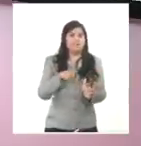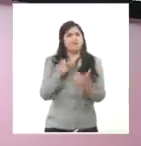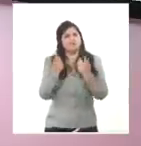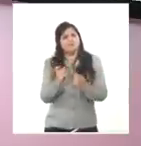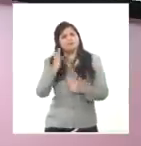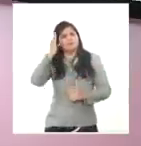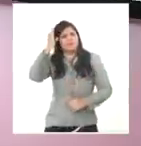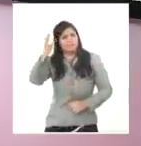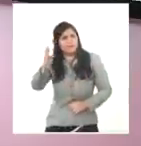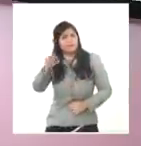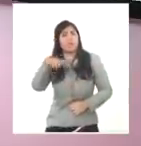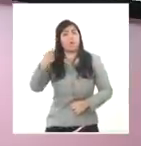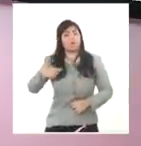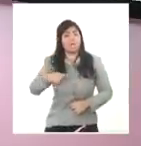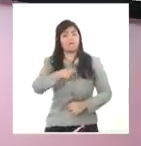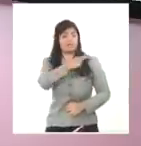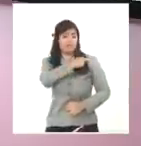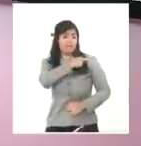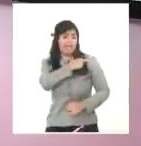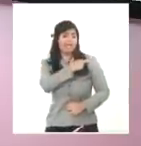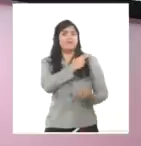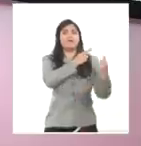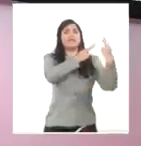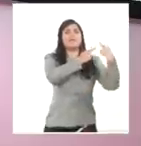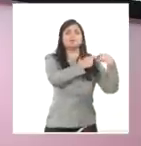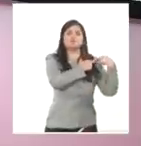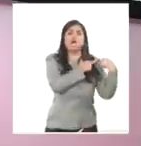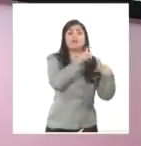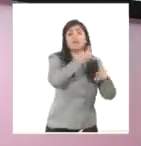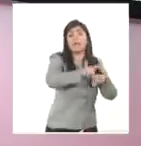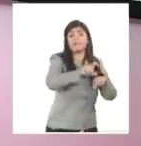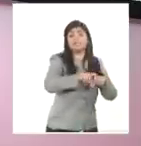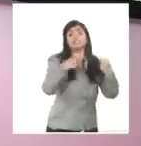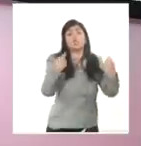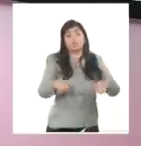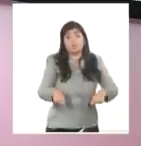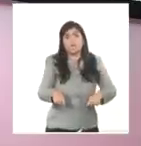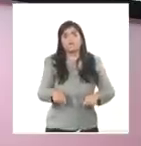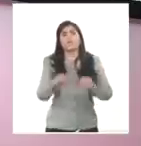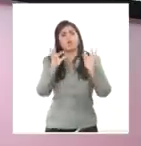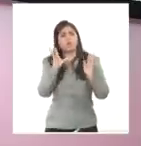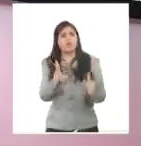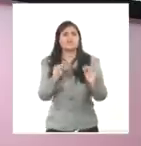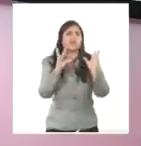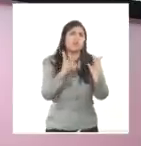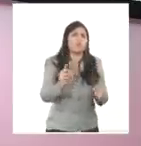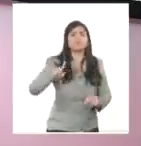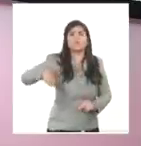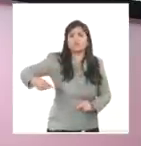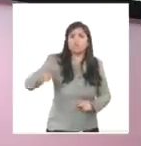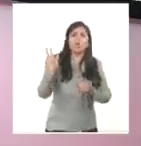que no se realizan con la profundidad, periodicidad y responsabilidad requeridas, y el